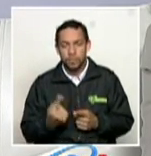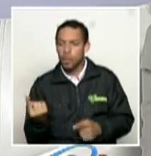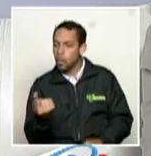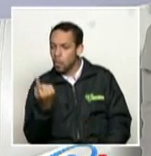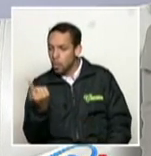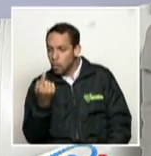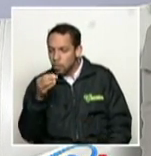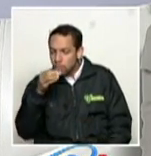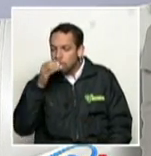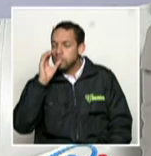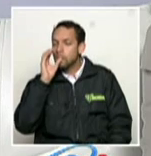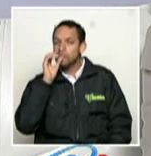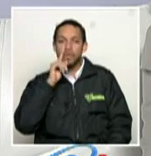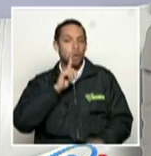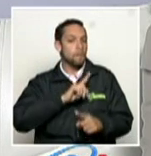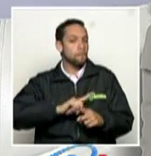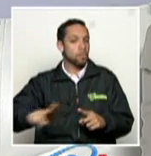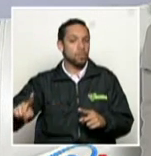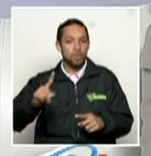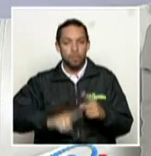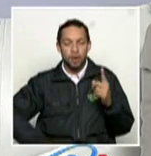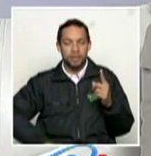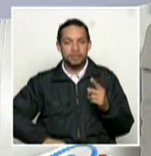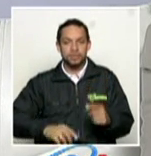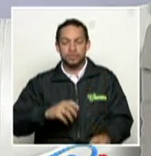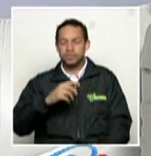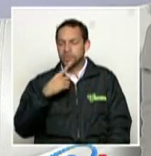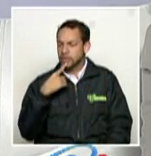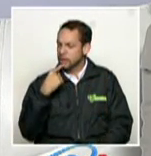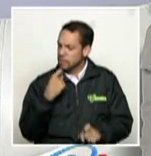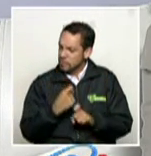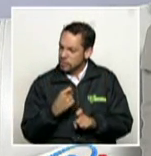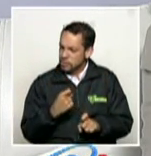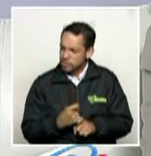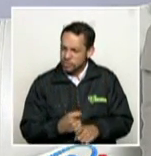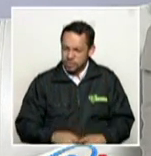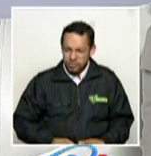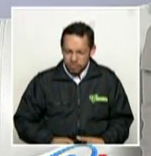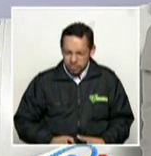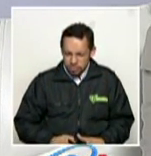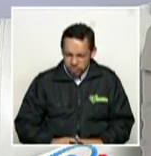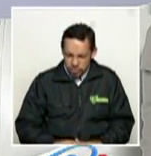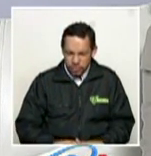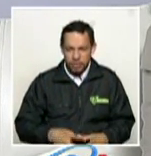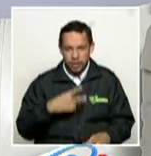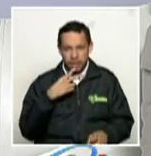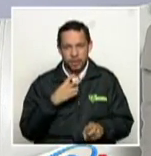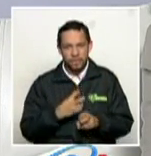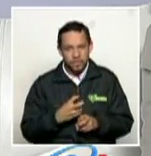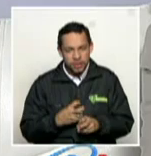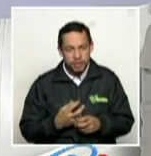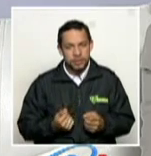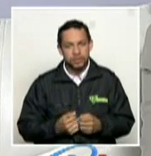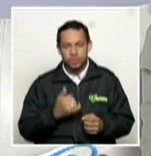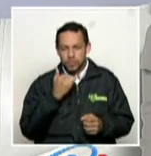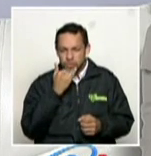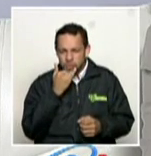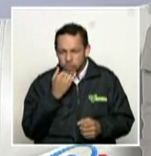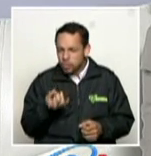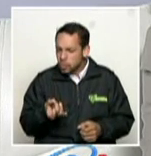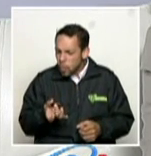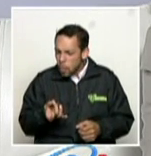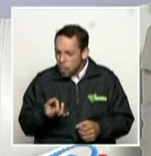daño, pues que es lo que me da con mi presión urinaria, si me mantengo toda hora así, me mandan droga y eso no me vale para